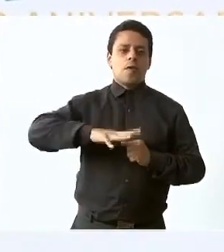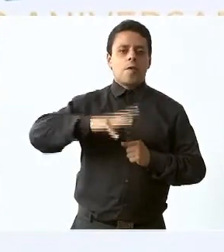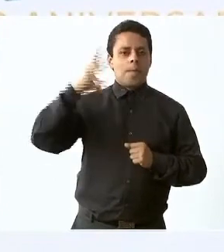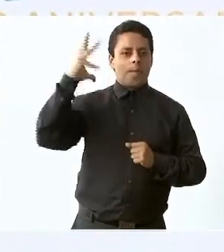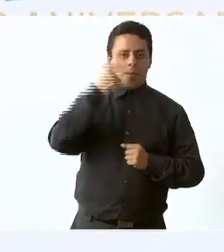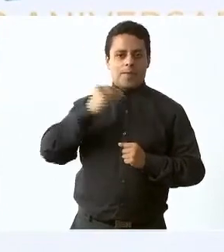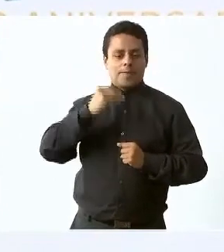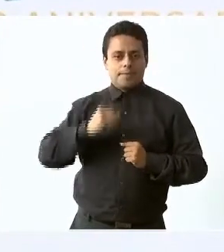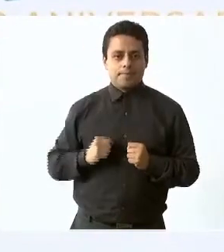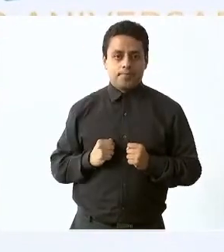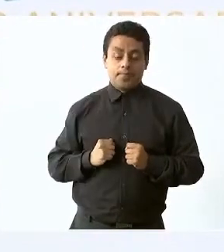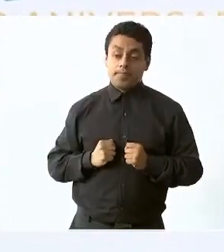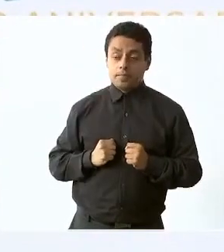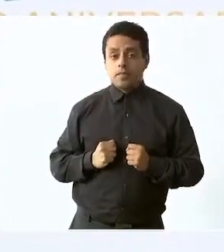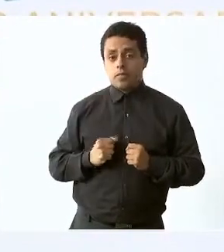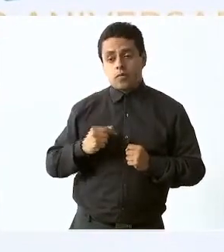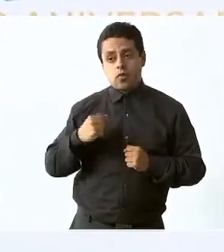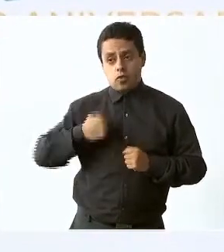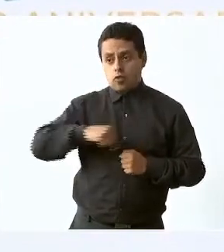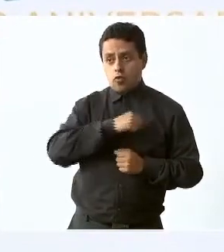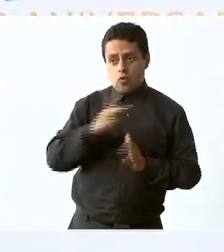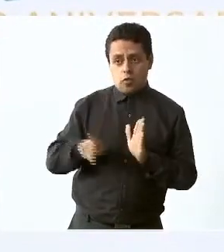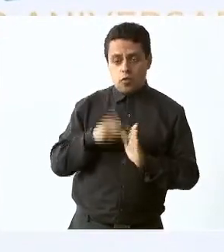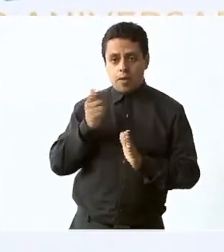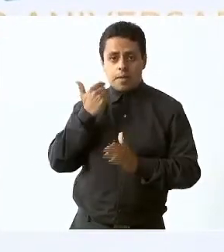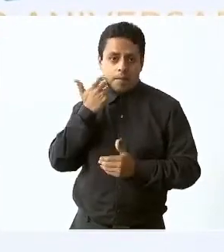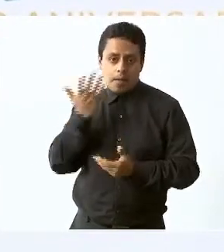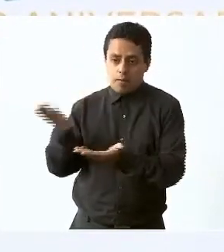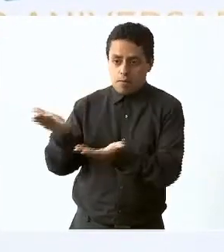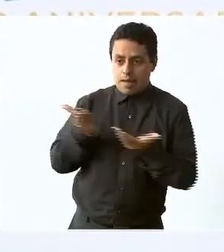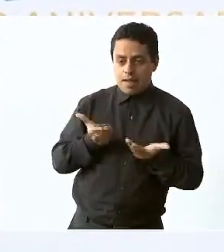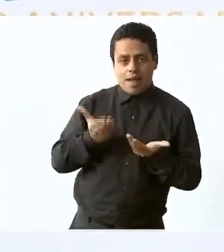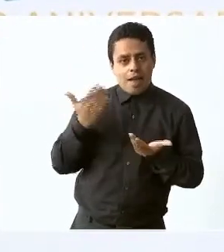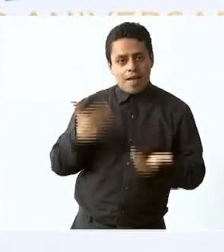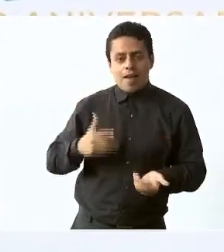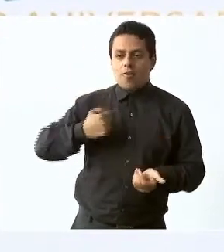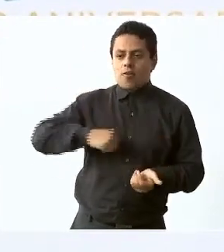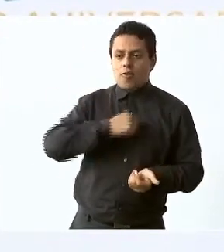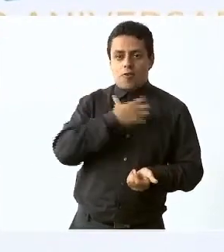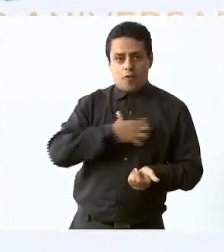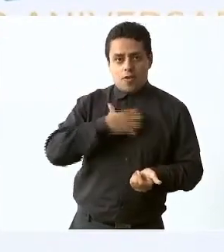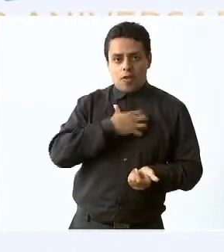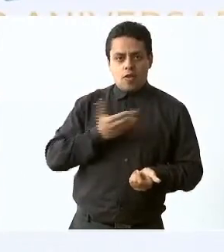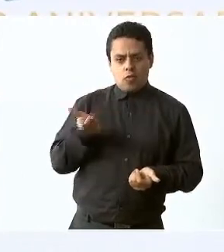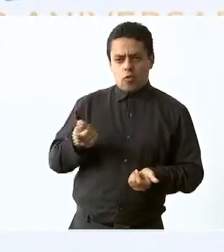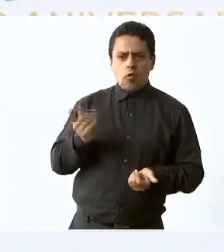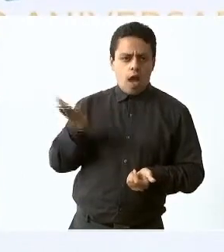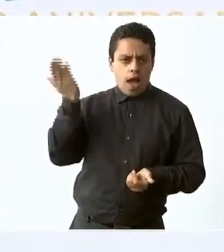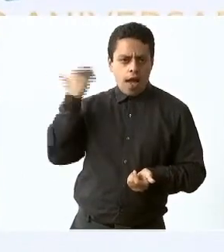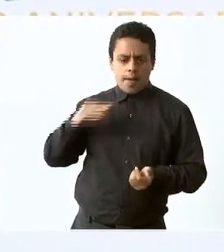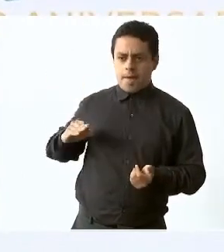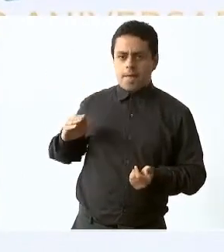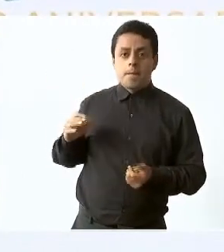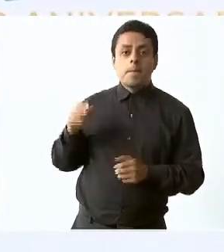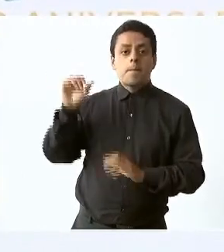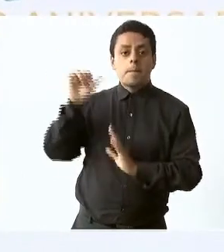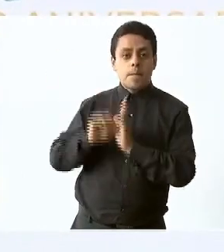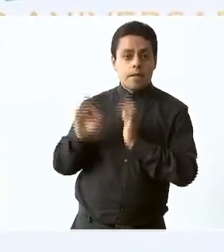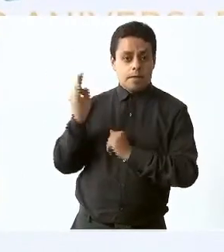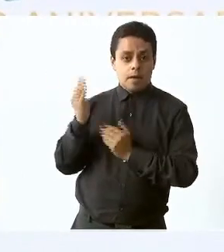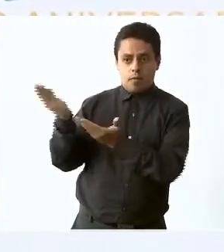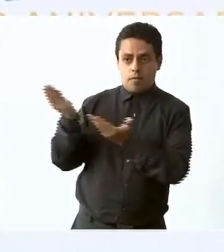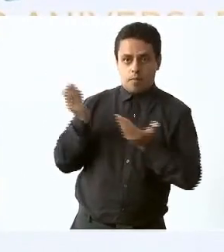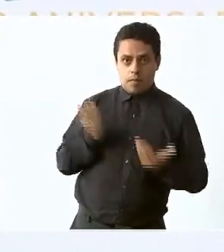recibirlo una vez más en nuestra entidad, luego de su última visita en febrero pasado, cuando tuvo